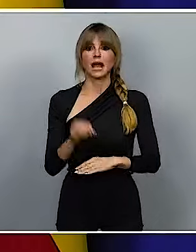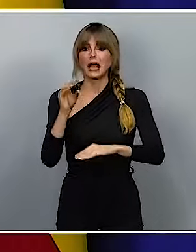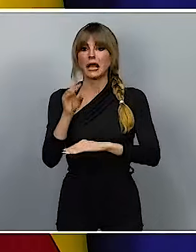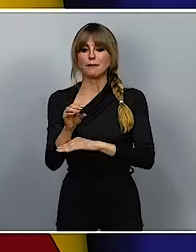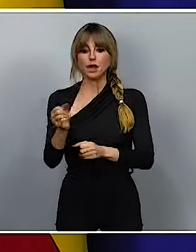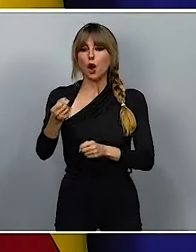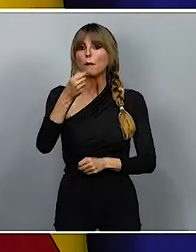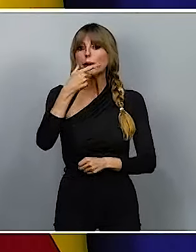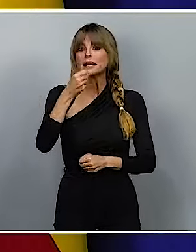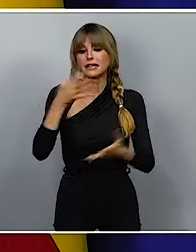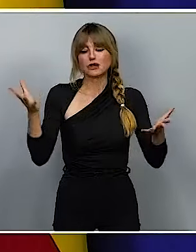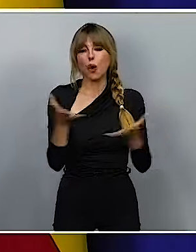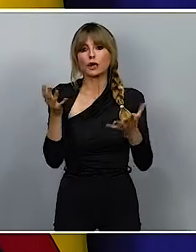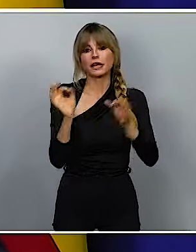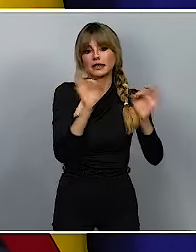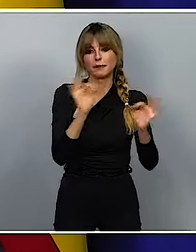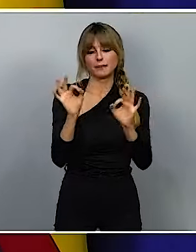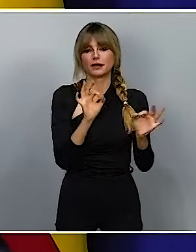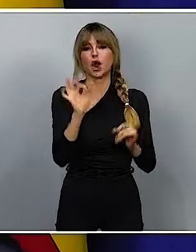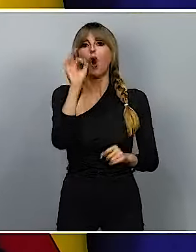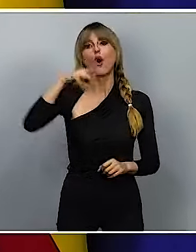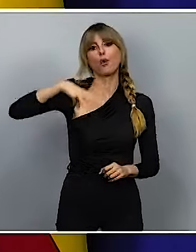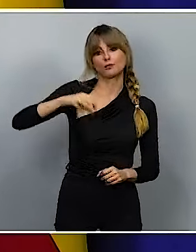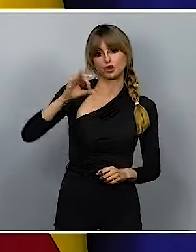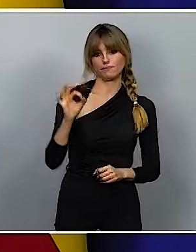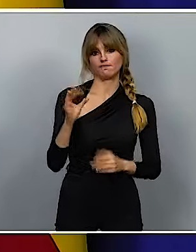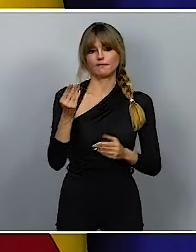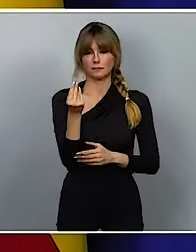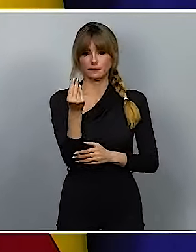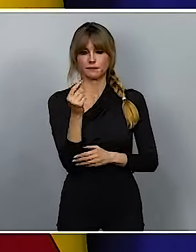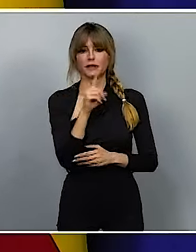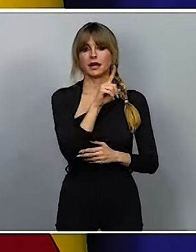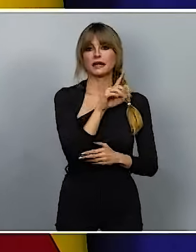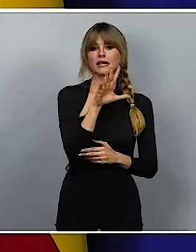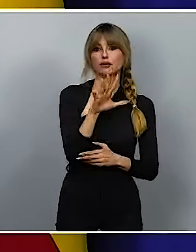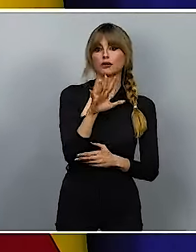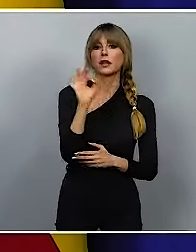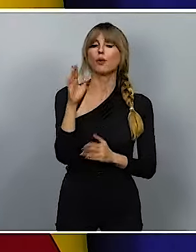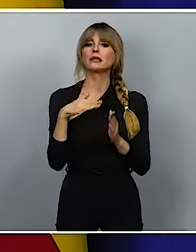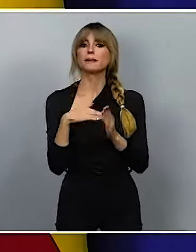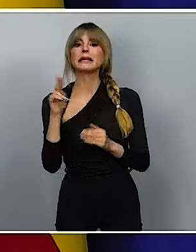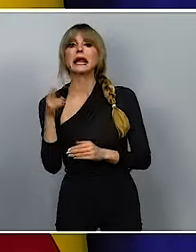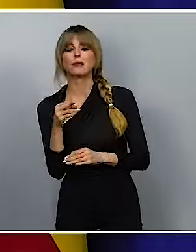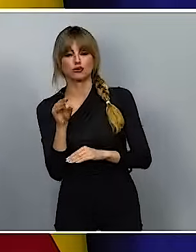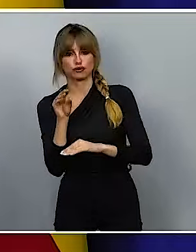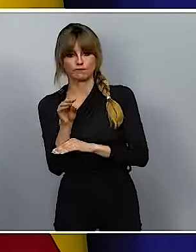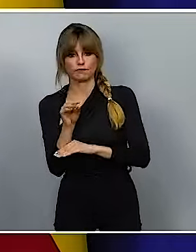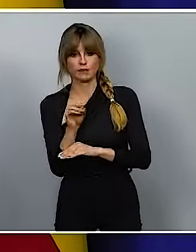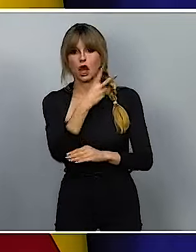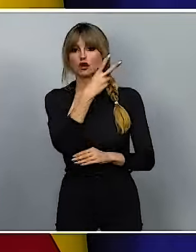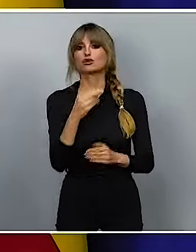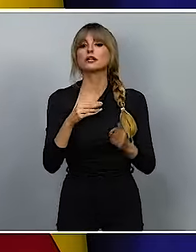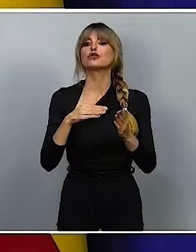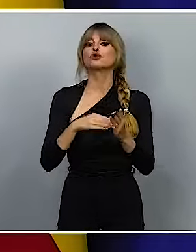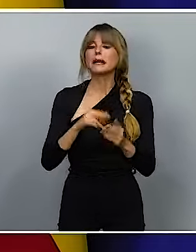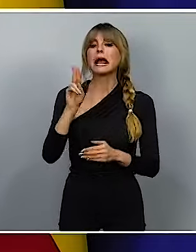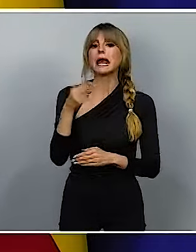medicinas a través de la Organización Mundial de la Salud por valor de 150,000 y un apoyo de